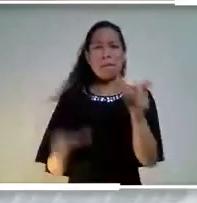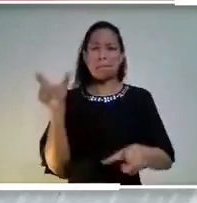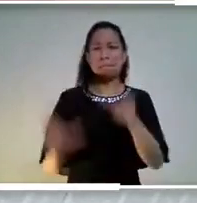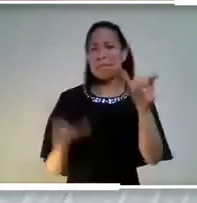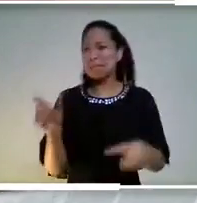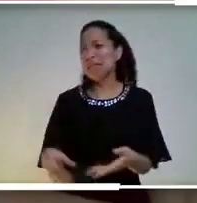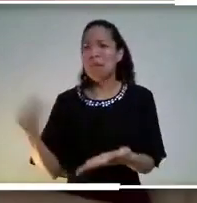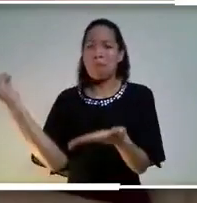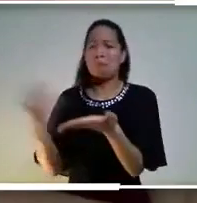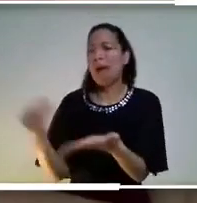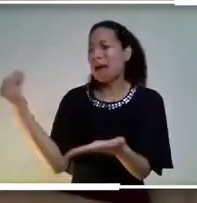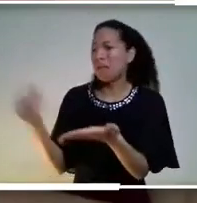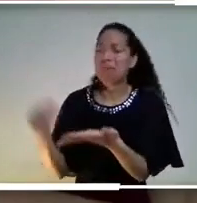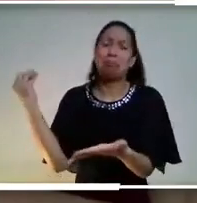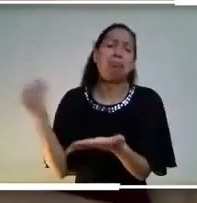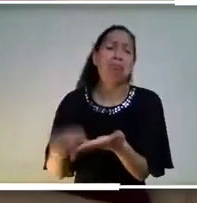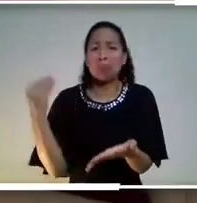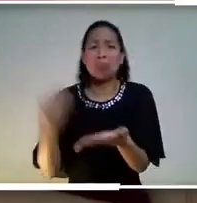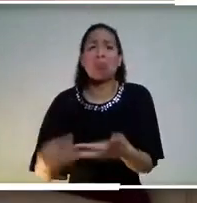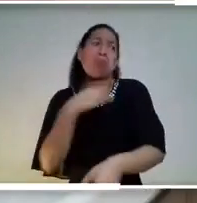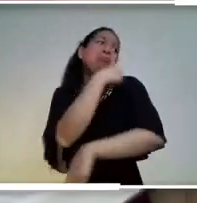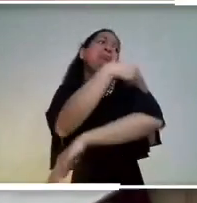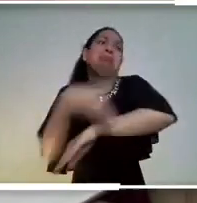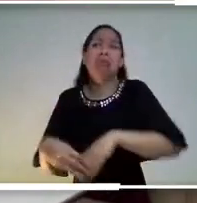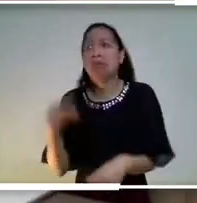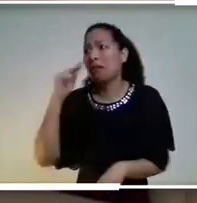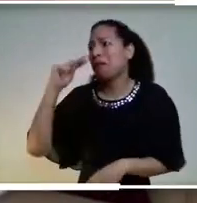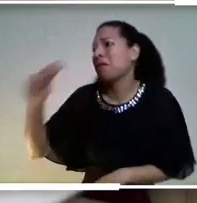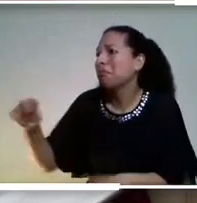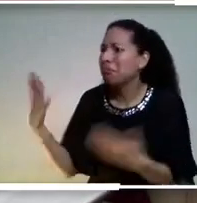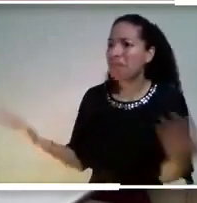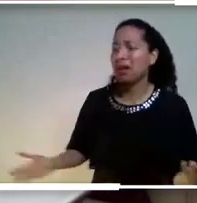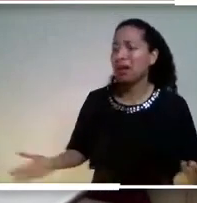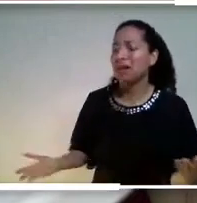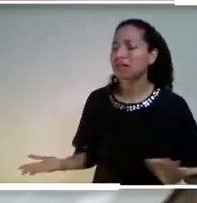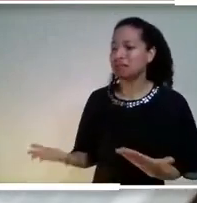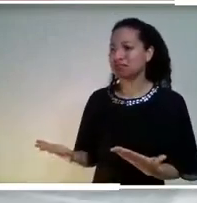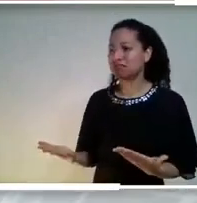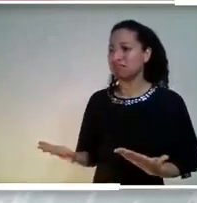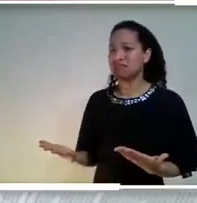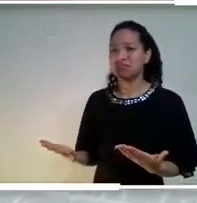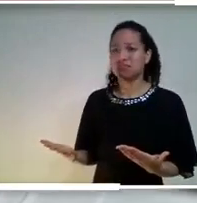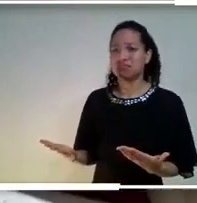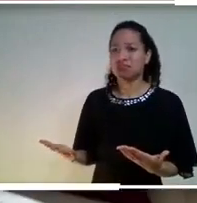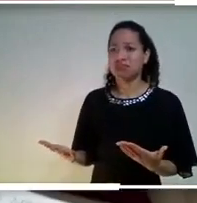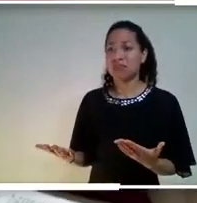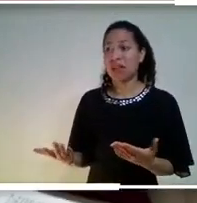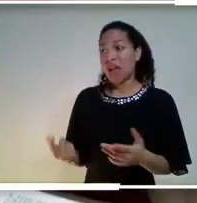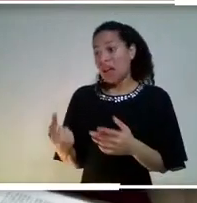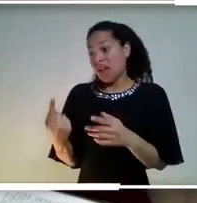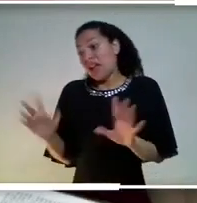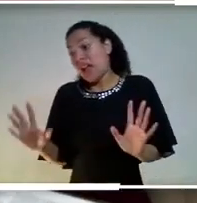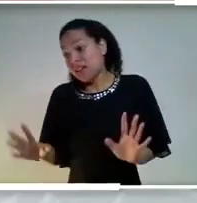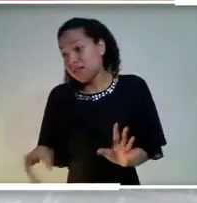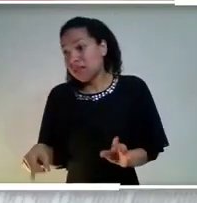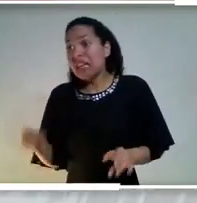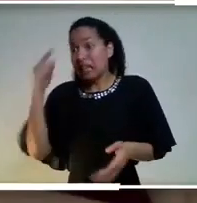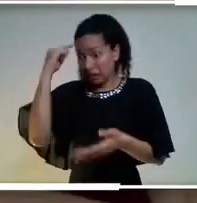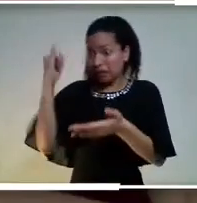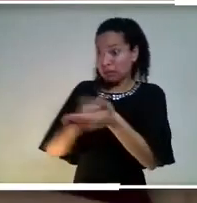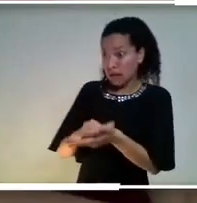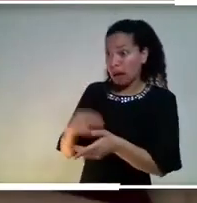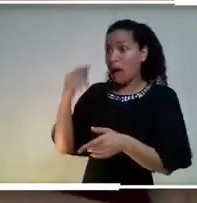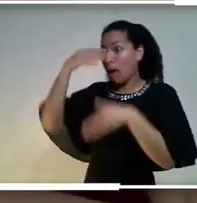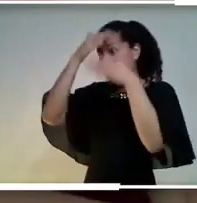para para ver esos fenómenos resulta que cuando se trata de presentar la palabra un poco de interés a la mayoría lo